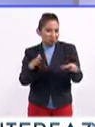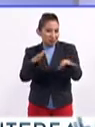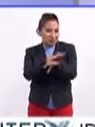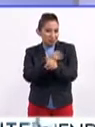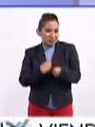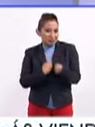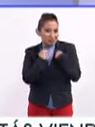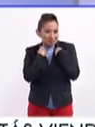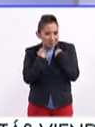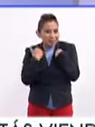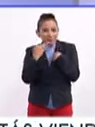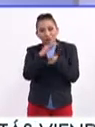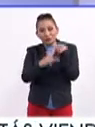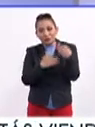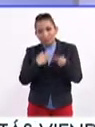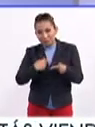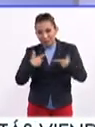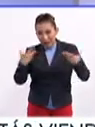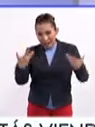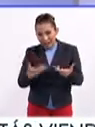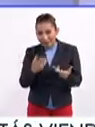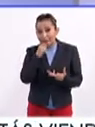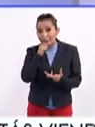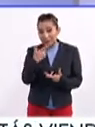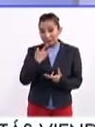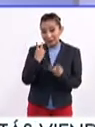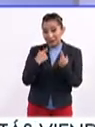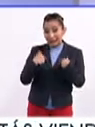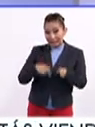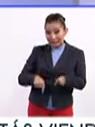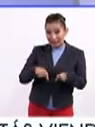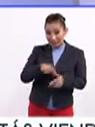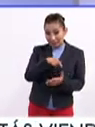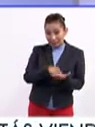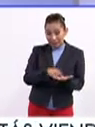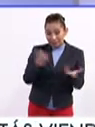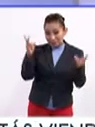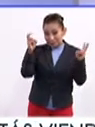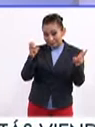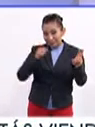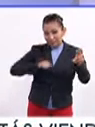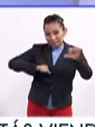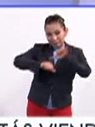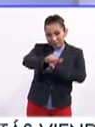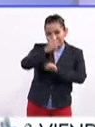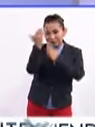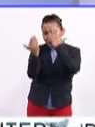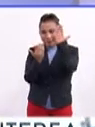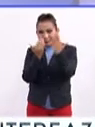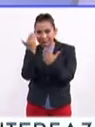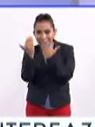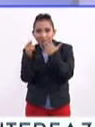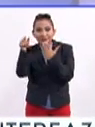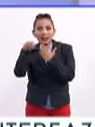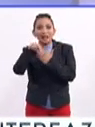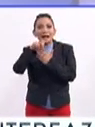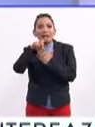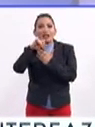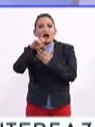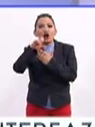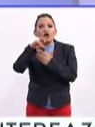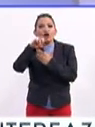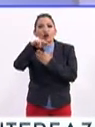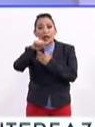cambia la vida de quienes lo han hecho. También tenemos en el estudio, en nuestra sección de movilidad académica, a Nadia